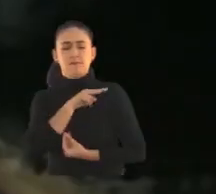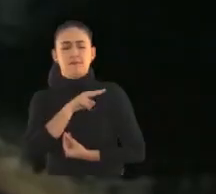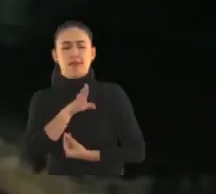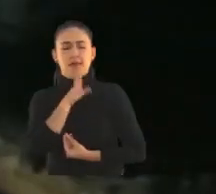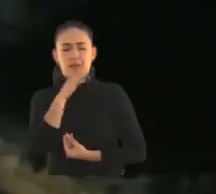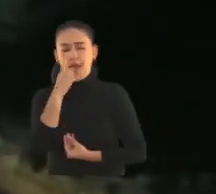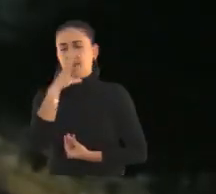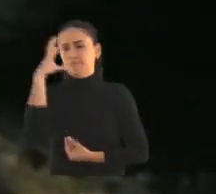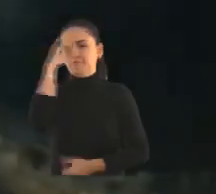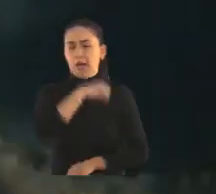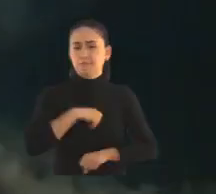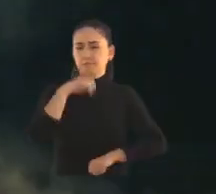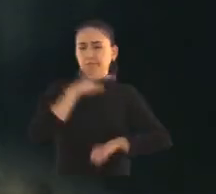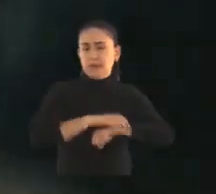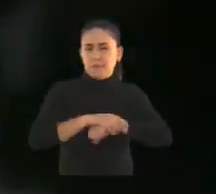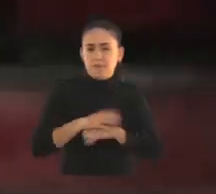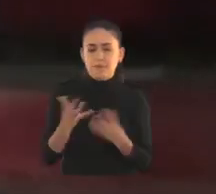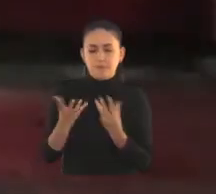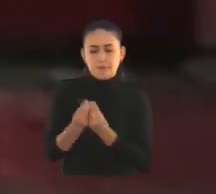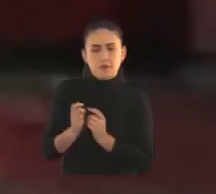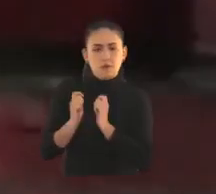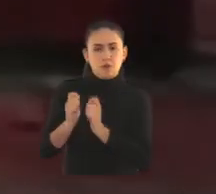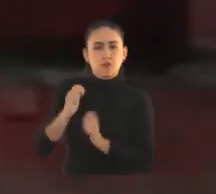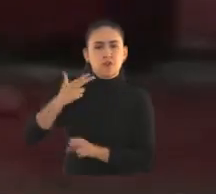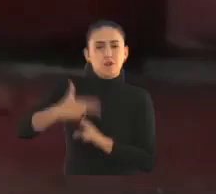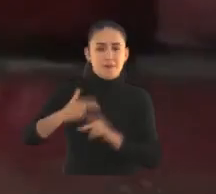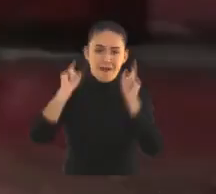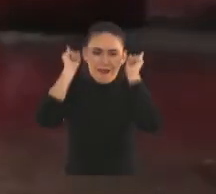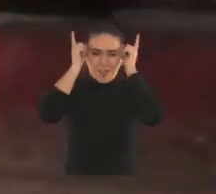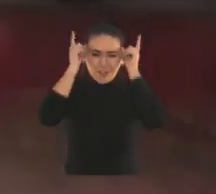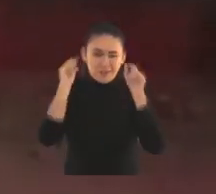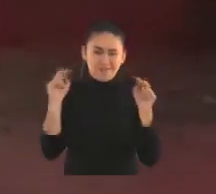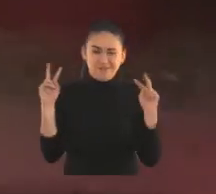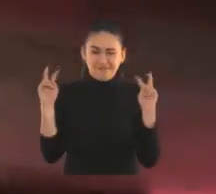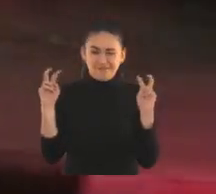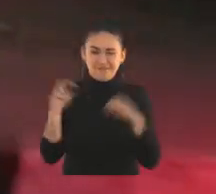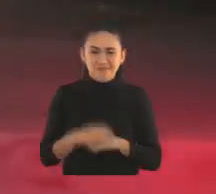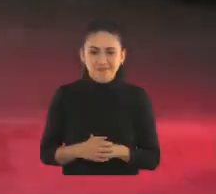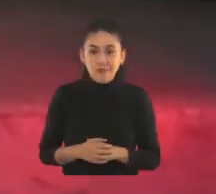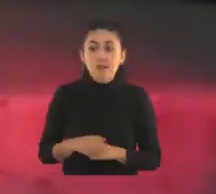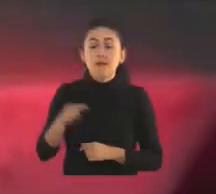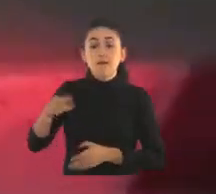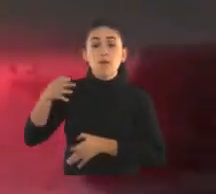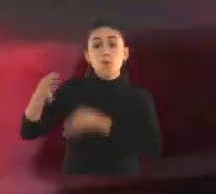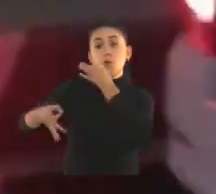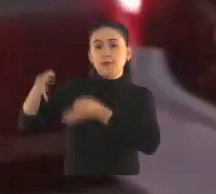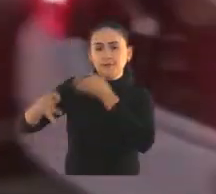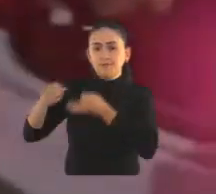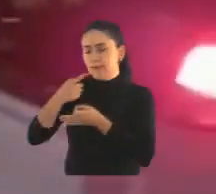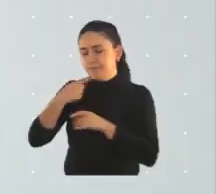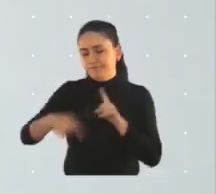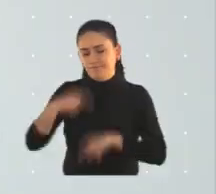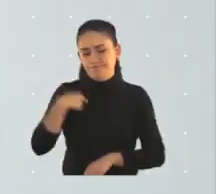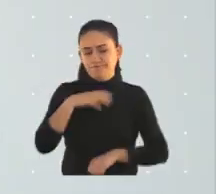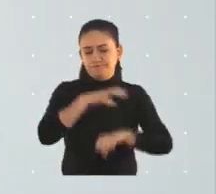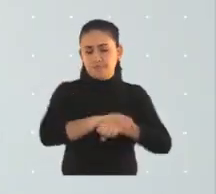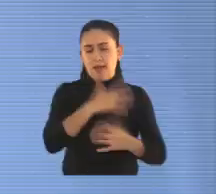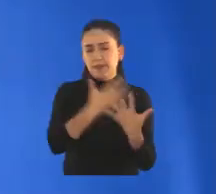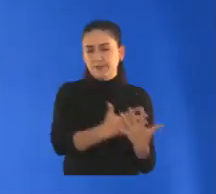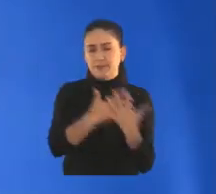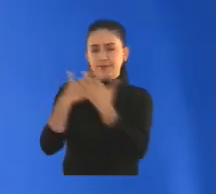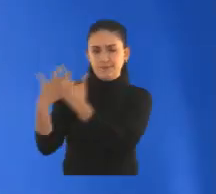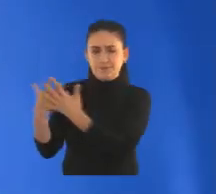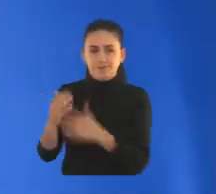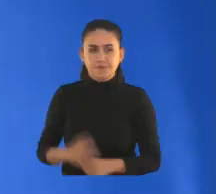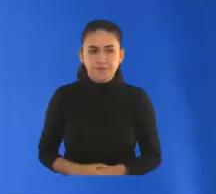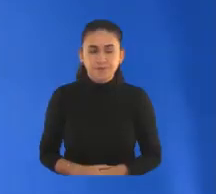capturados pertenecientes a esta banda conocida como los Android y que un juez de control de garantía los envió a una cárcel de la ciudad. De